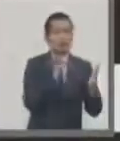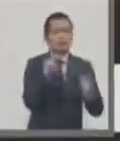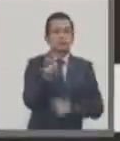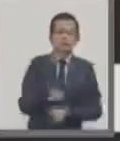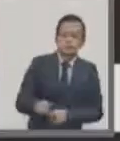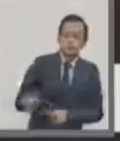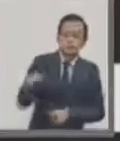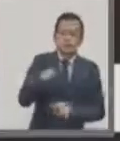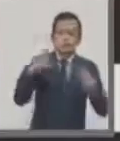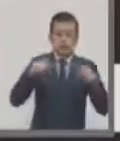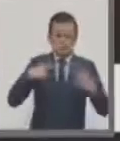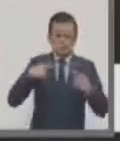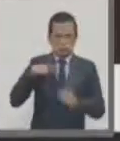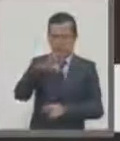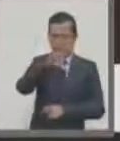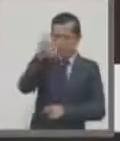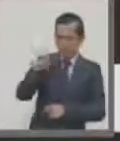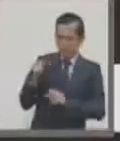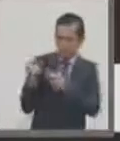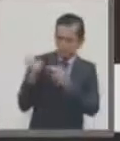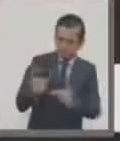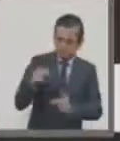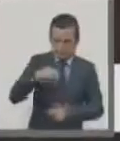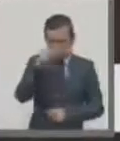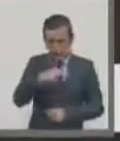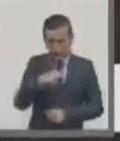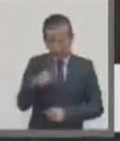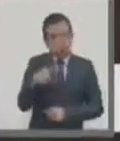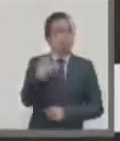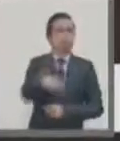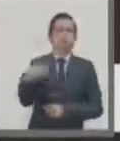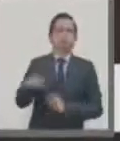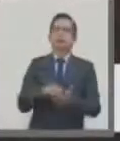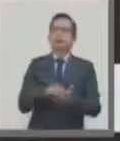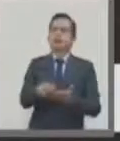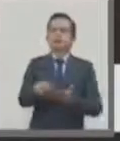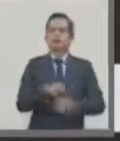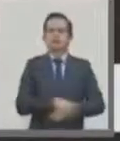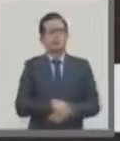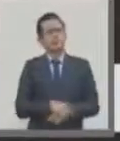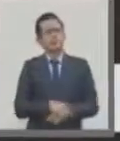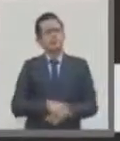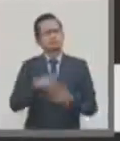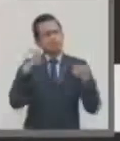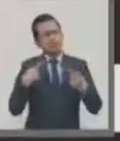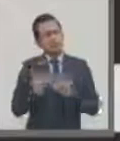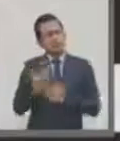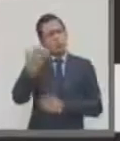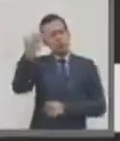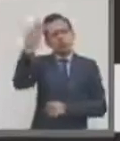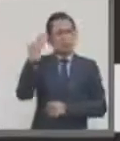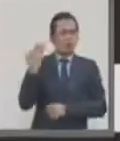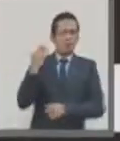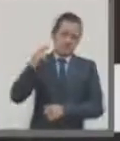los afromexicanos. Los primeros pobladores provenientes de África llegaron a